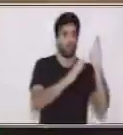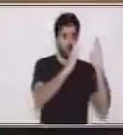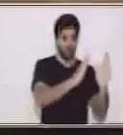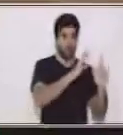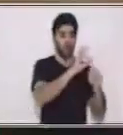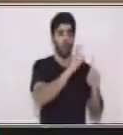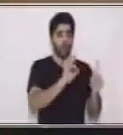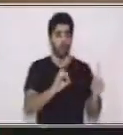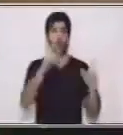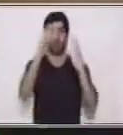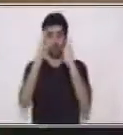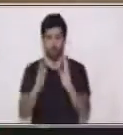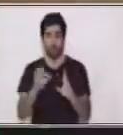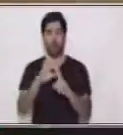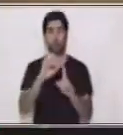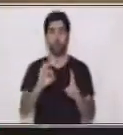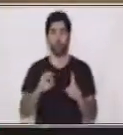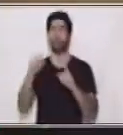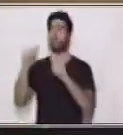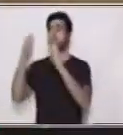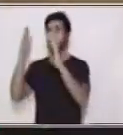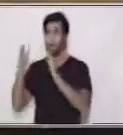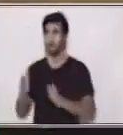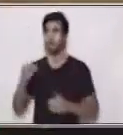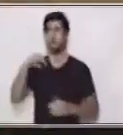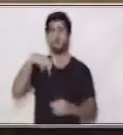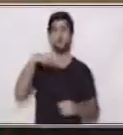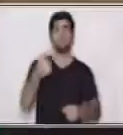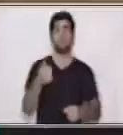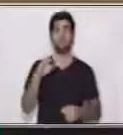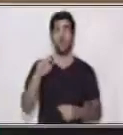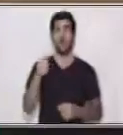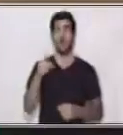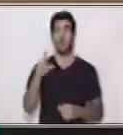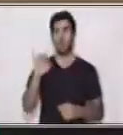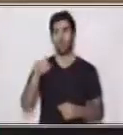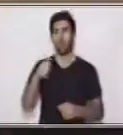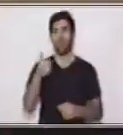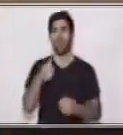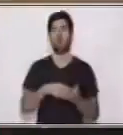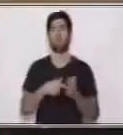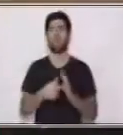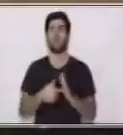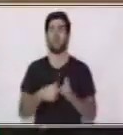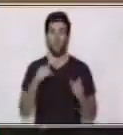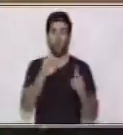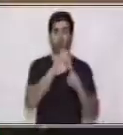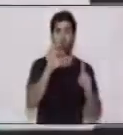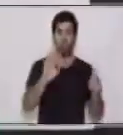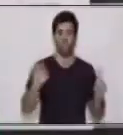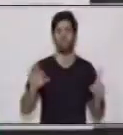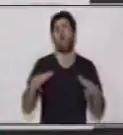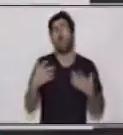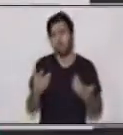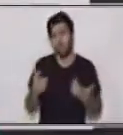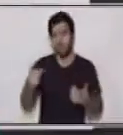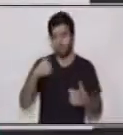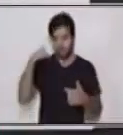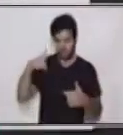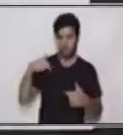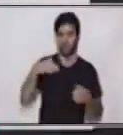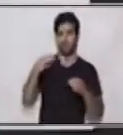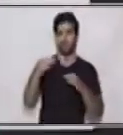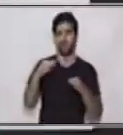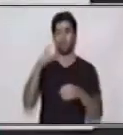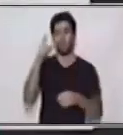oración, la paradoja va más allá de esa oración. Pero ahorita te lo explicaré, no te preocupes.